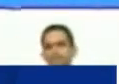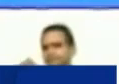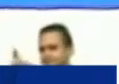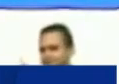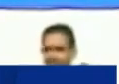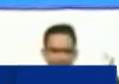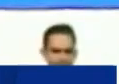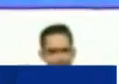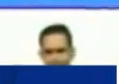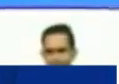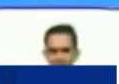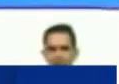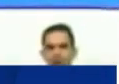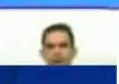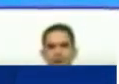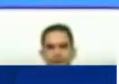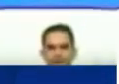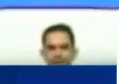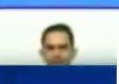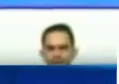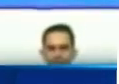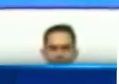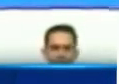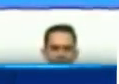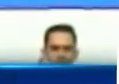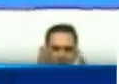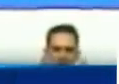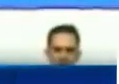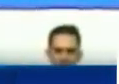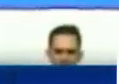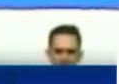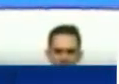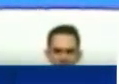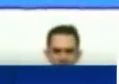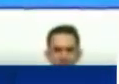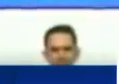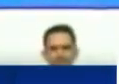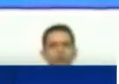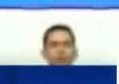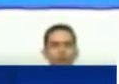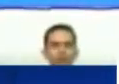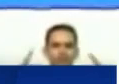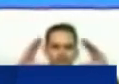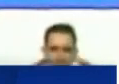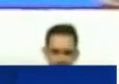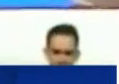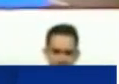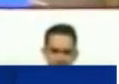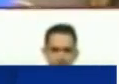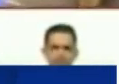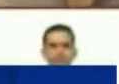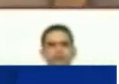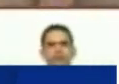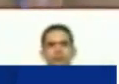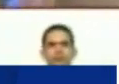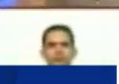especiales, prensa hondureña, buenas noches.